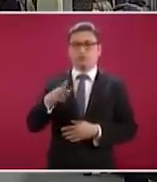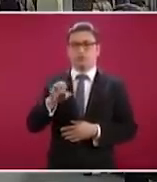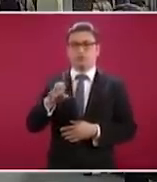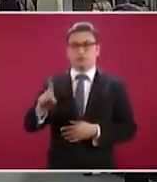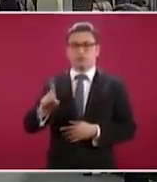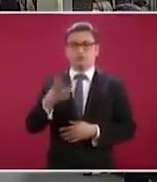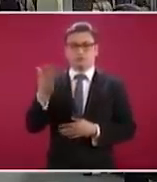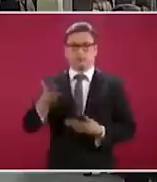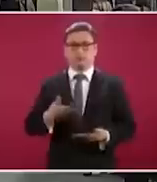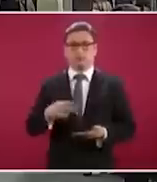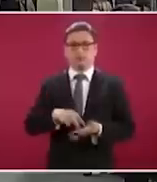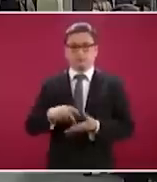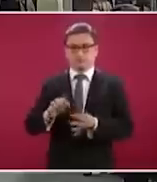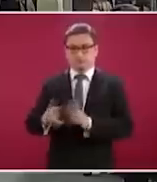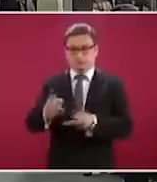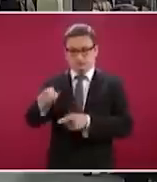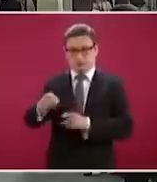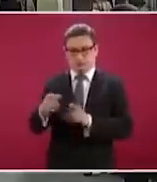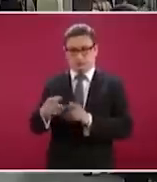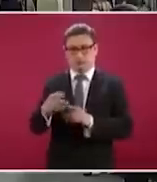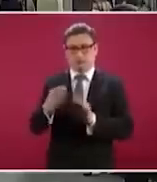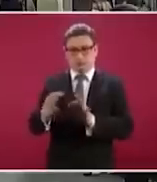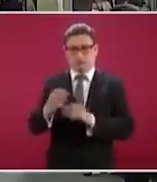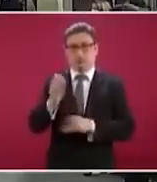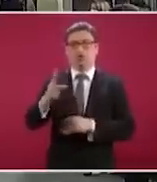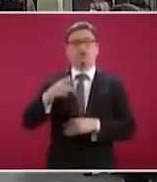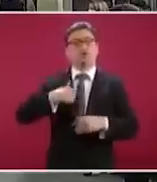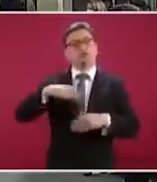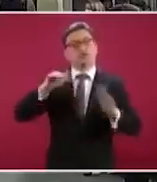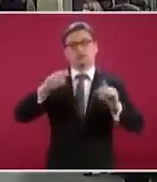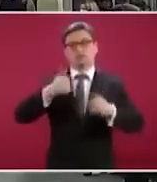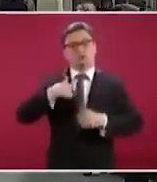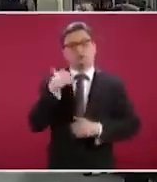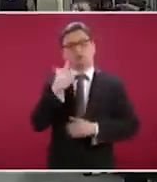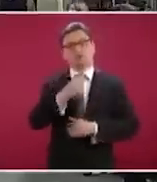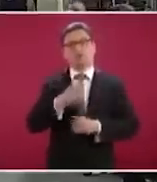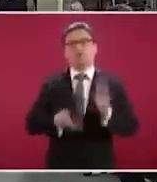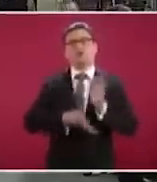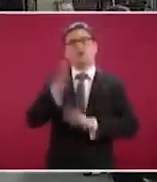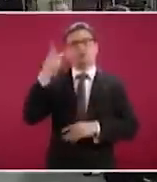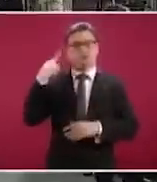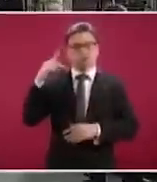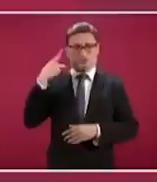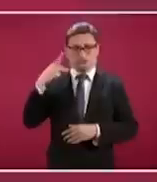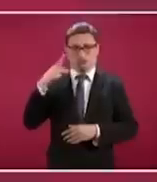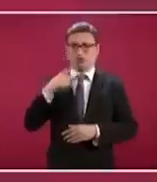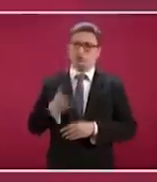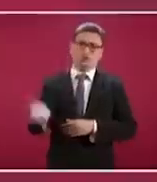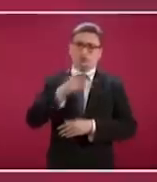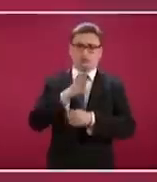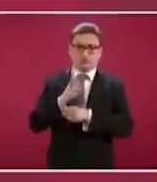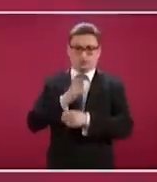a platicar ahora contigo, se quedan ahí. Ya me tengo que ir porque ahora sí vamos a Puebla,